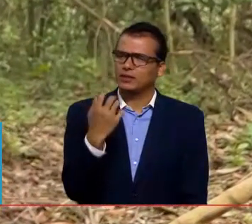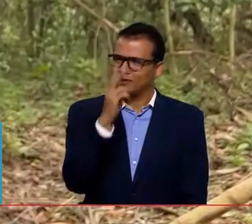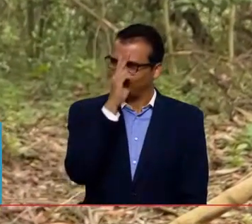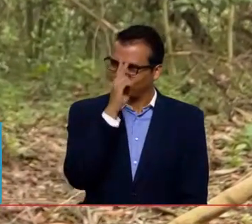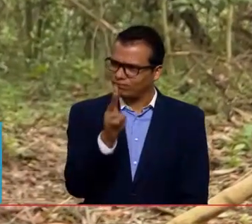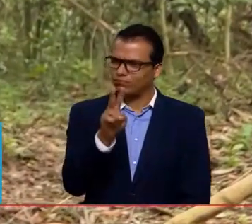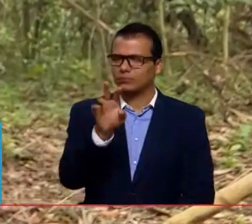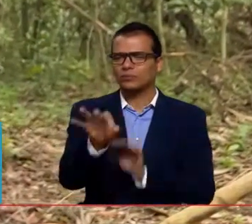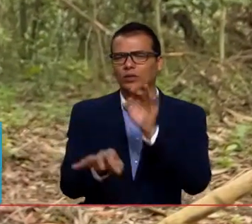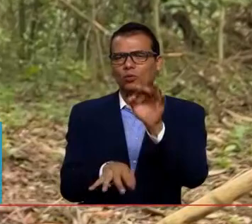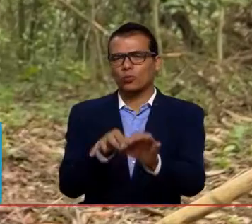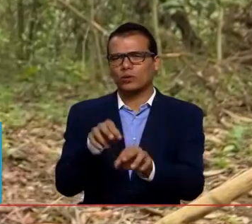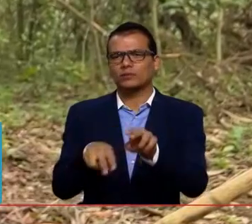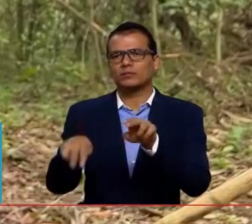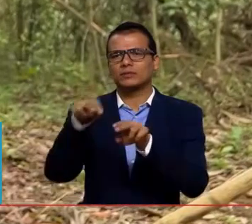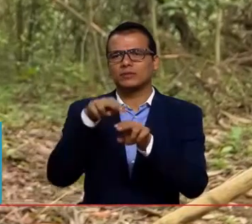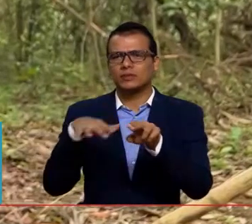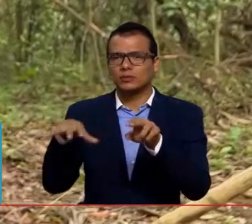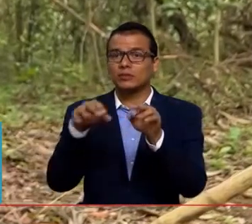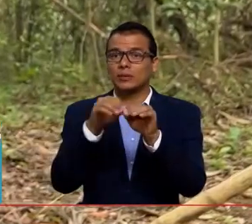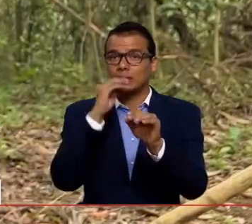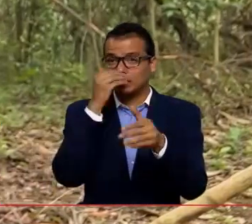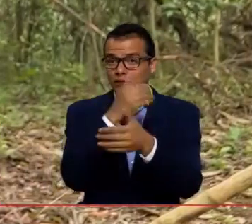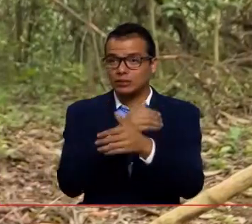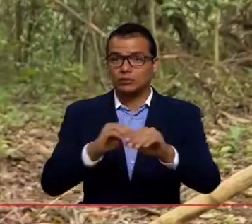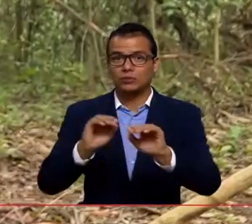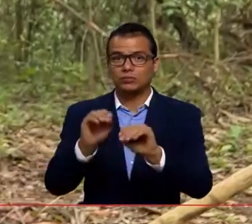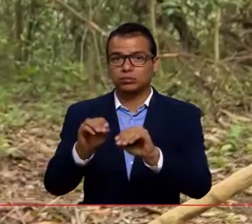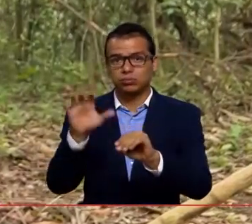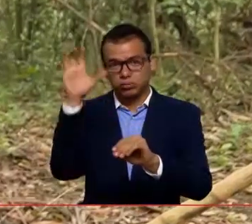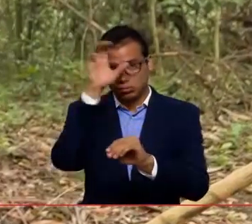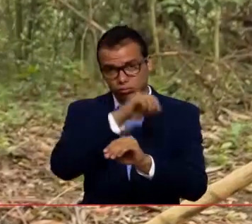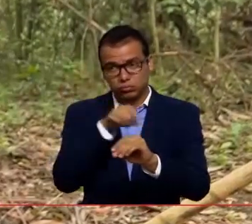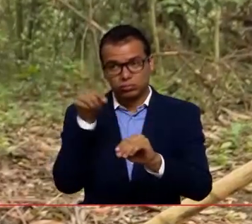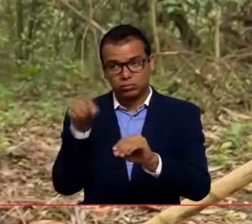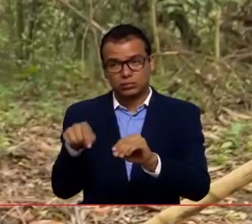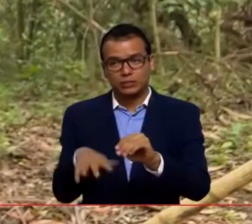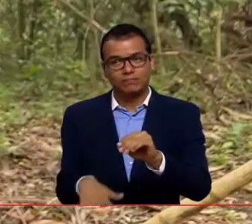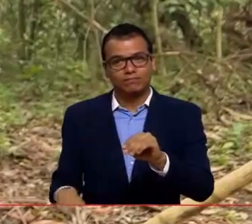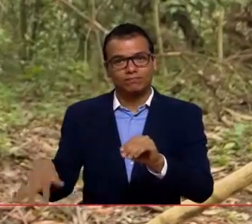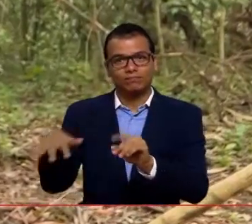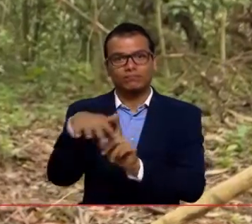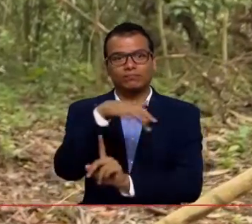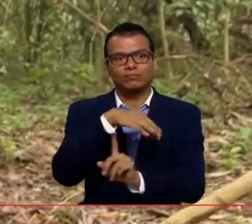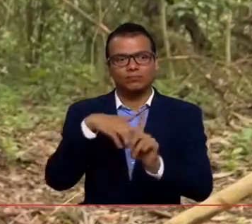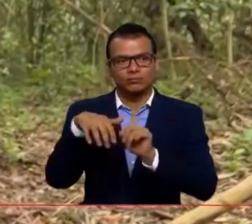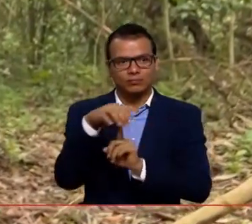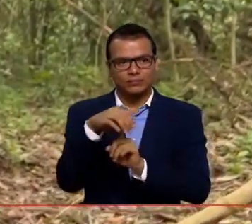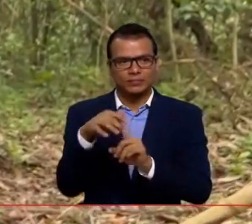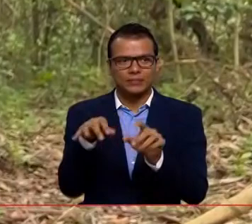naturaleza, enseñarle a los niños la importancia de donde vivimos y por